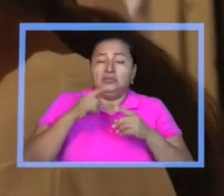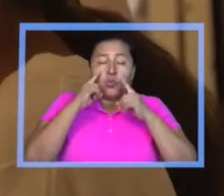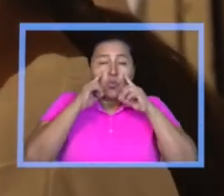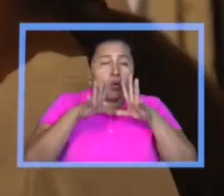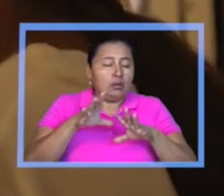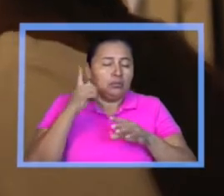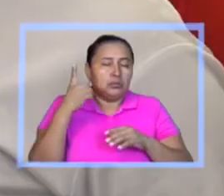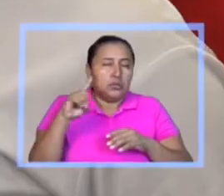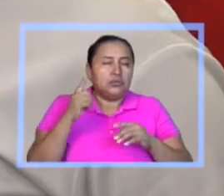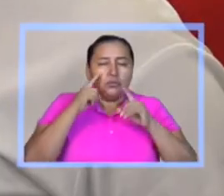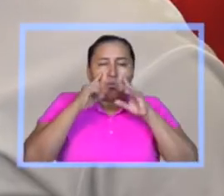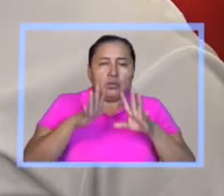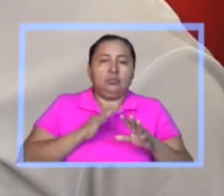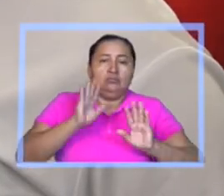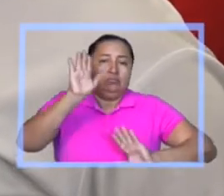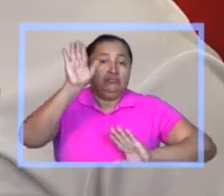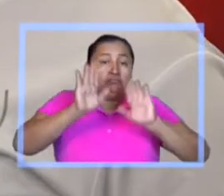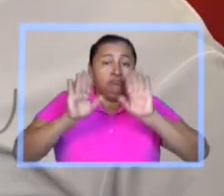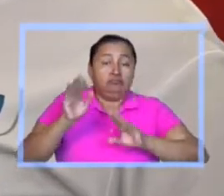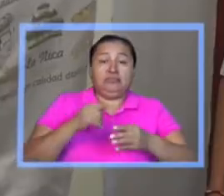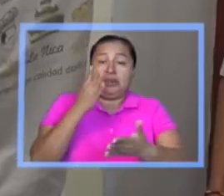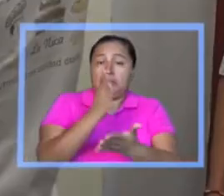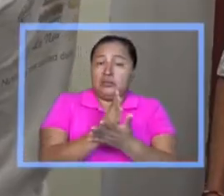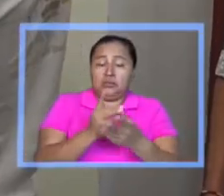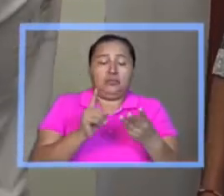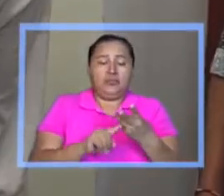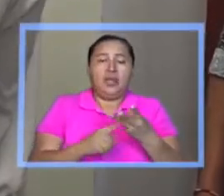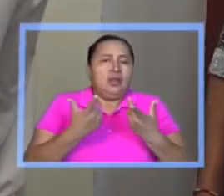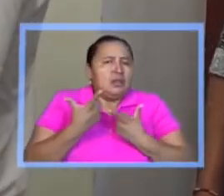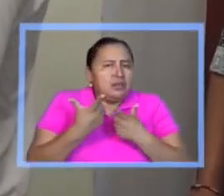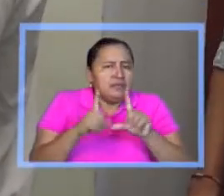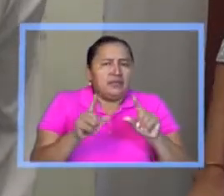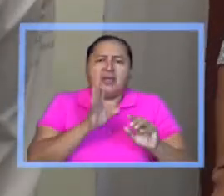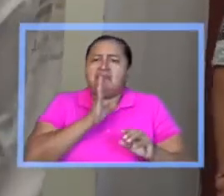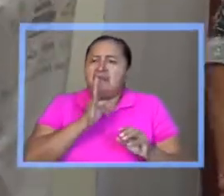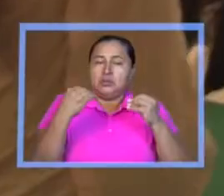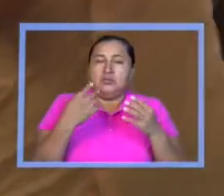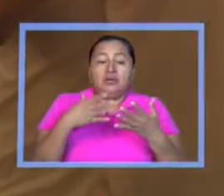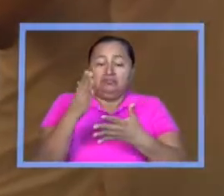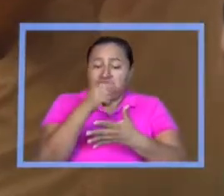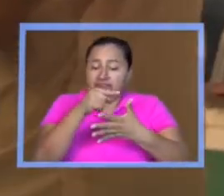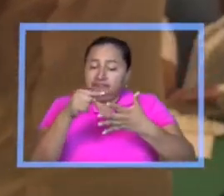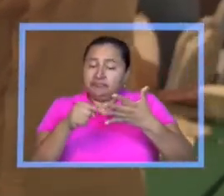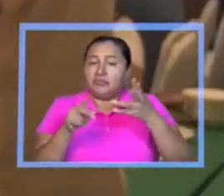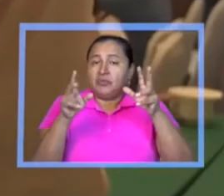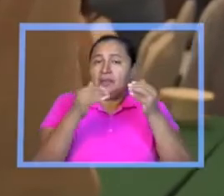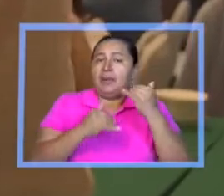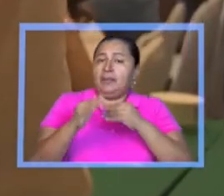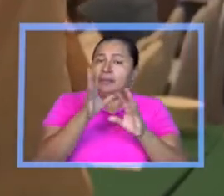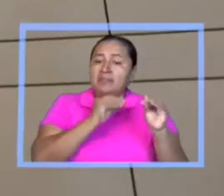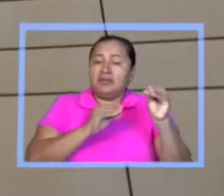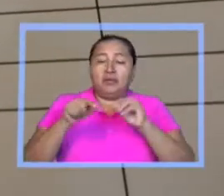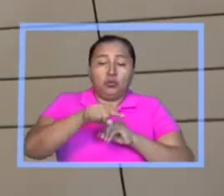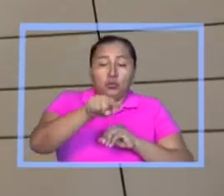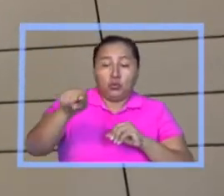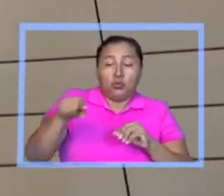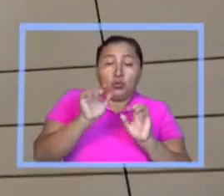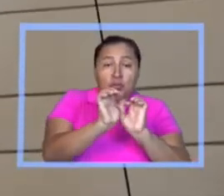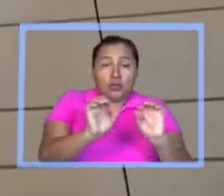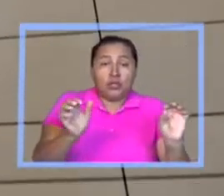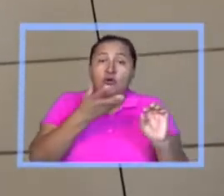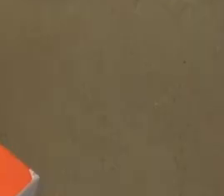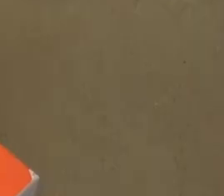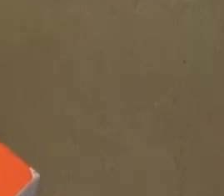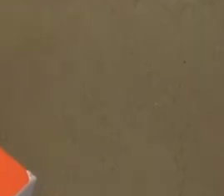las impartimos a los demás niños de la escuela. Y pedimos que estas capacitaciones siempre sean dadas para los niños nicaragüenses, porque